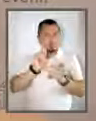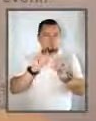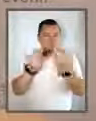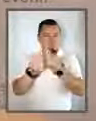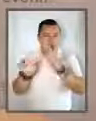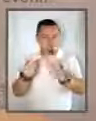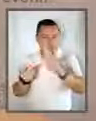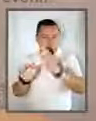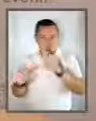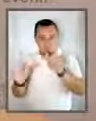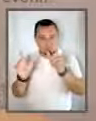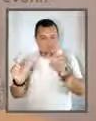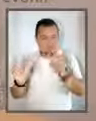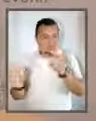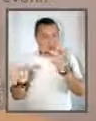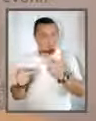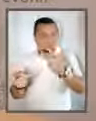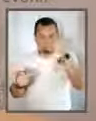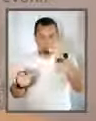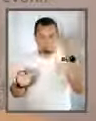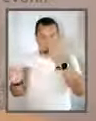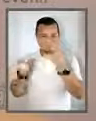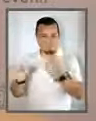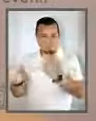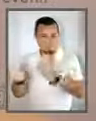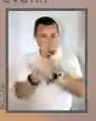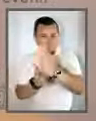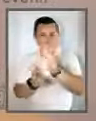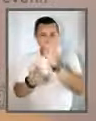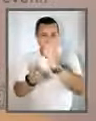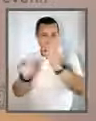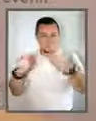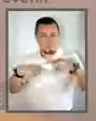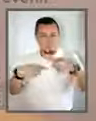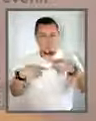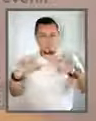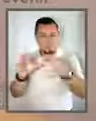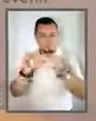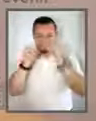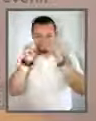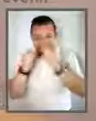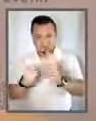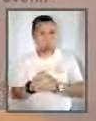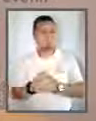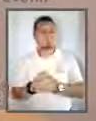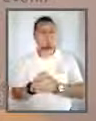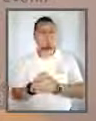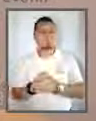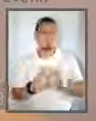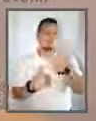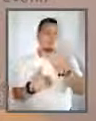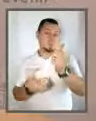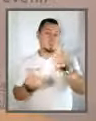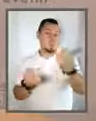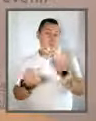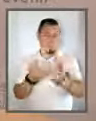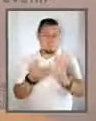parte logística para facilitar el acceso a la población. Por otra